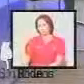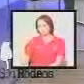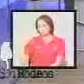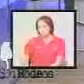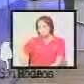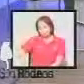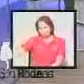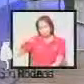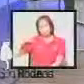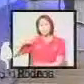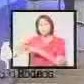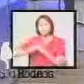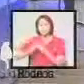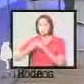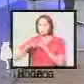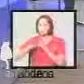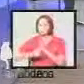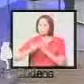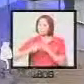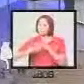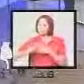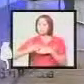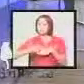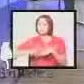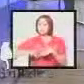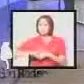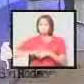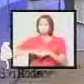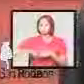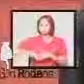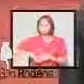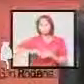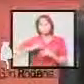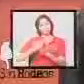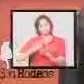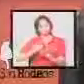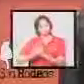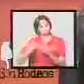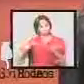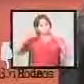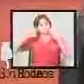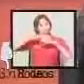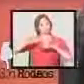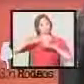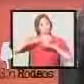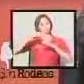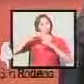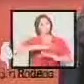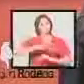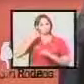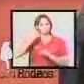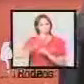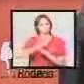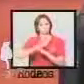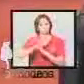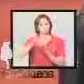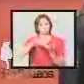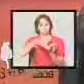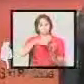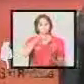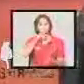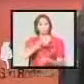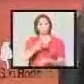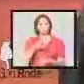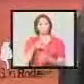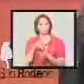inició marcado por algunos entrabamientos en la economía, ¿verdad? Una restricción crediticia fijada por el Banco Central, la verdad es que tuvimos